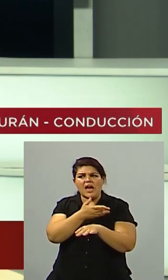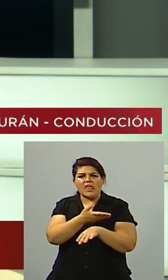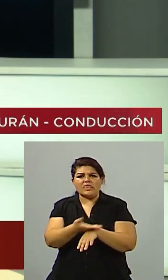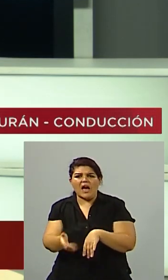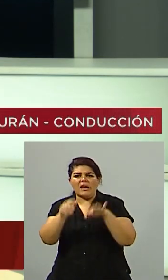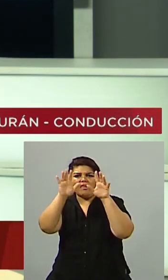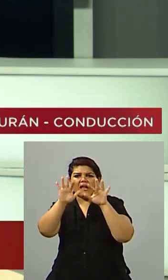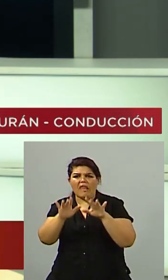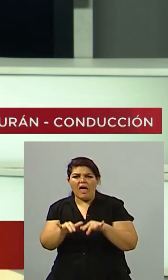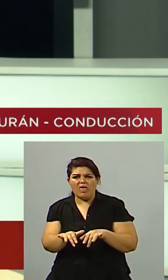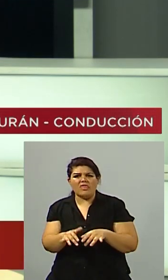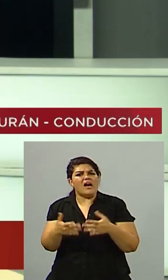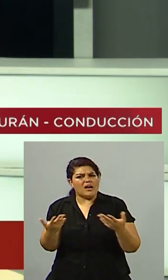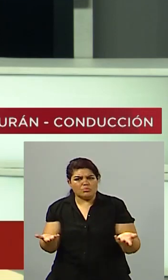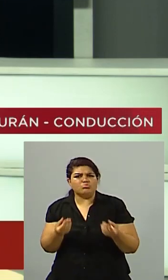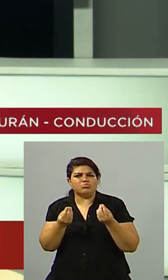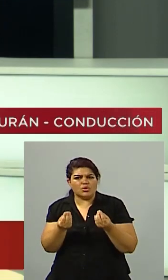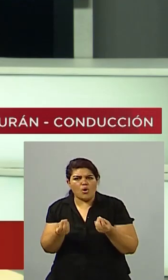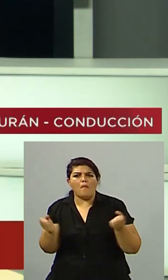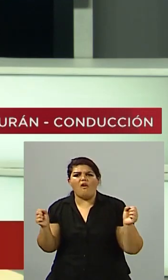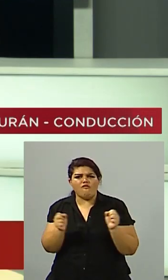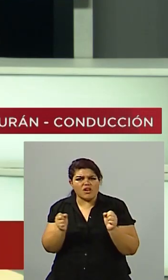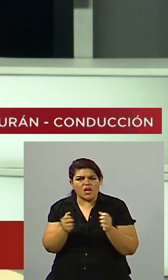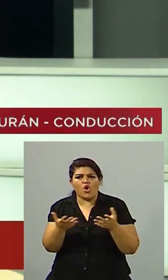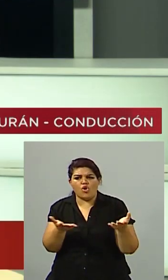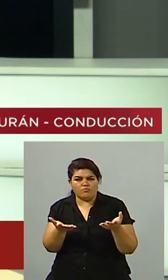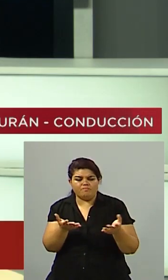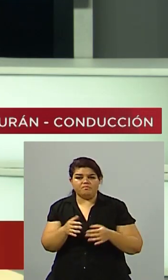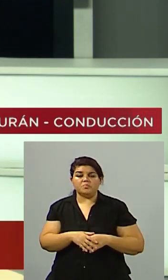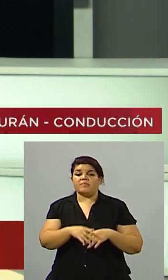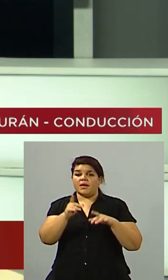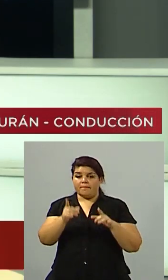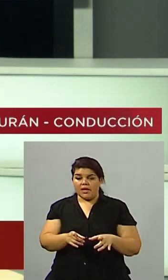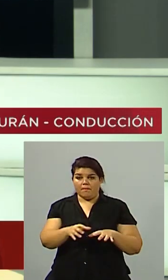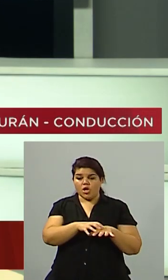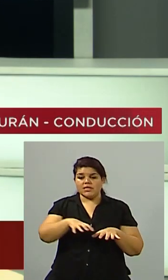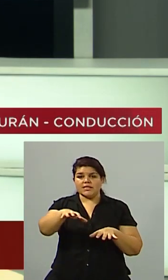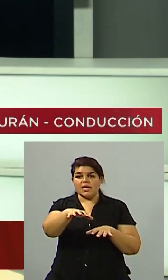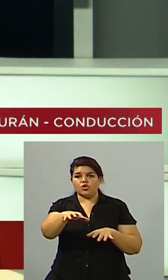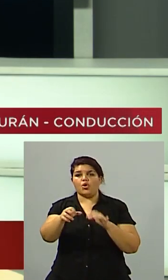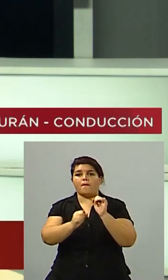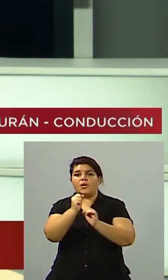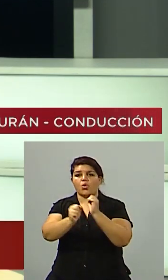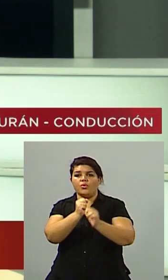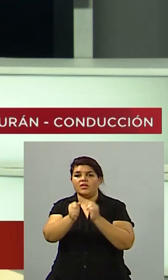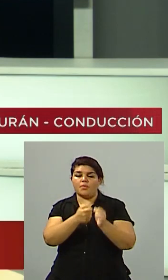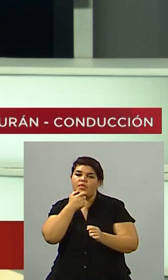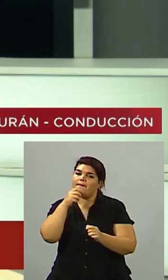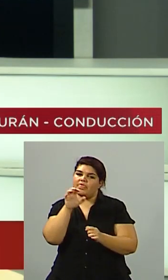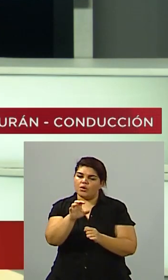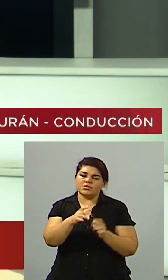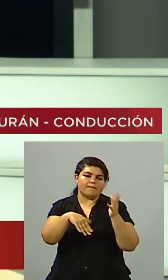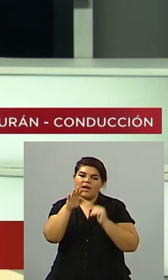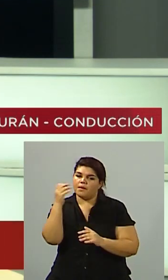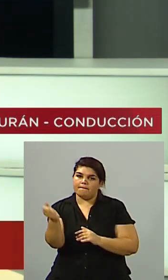está atravesando este momento económico de la Argentina este sector productivo por excelencia en la provincia de Mendoza, las